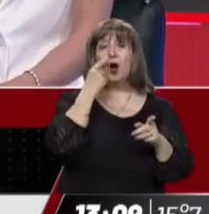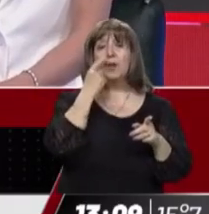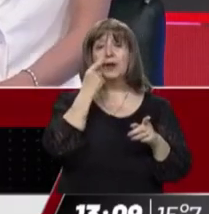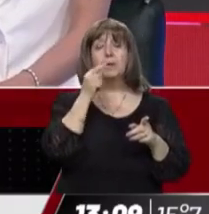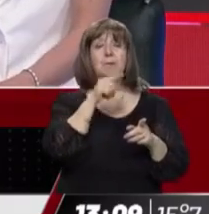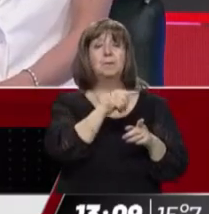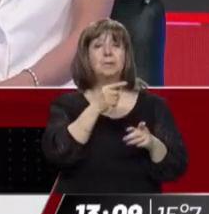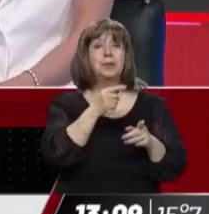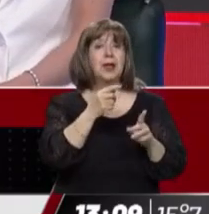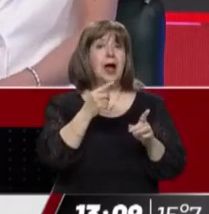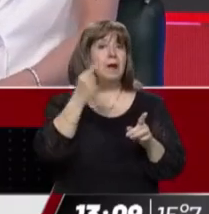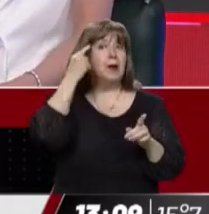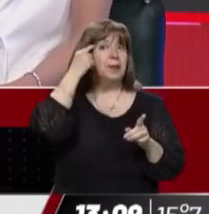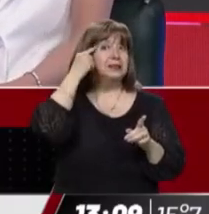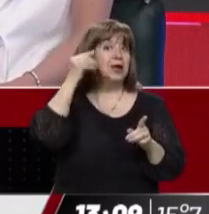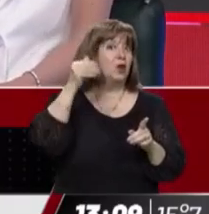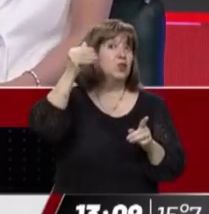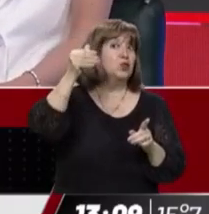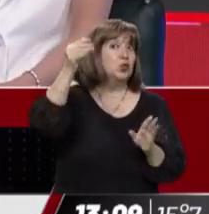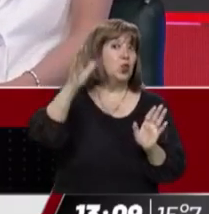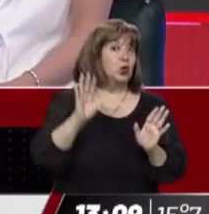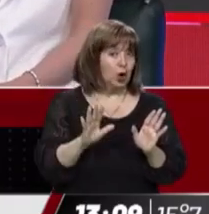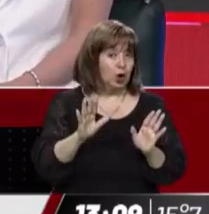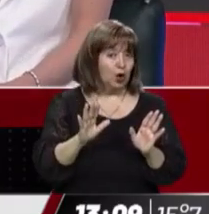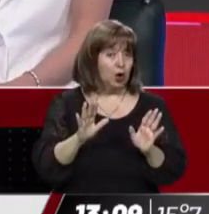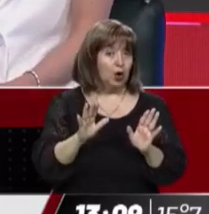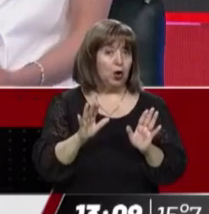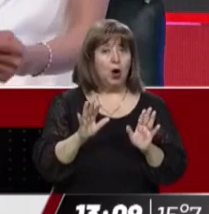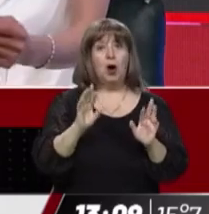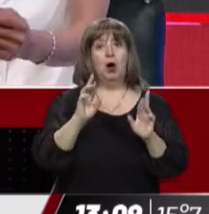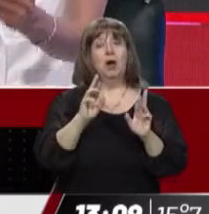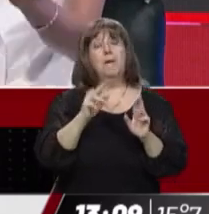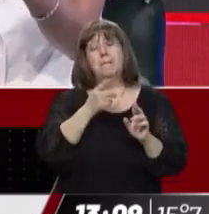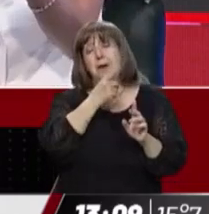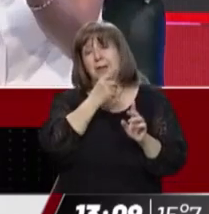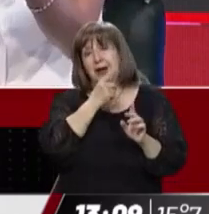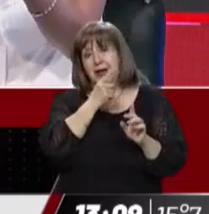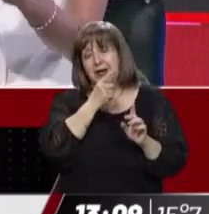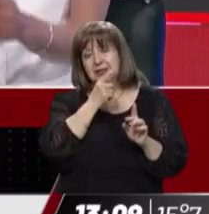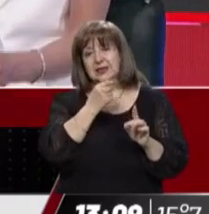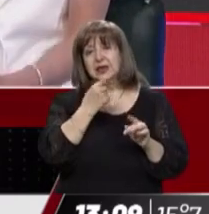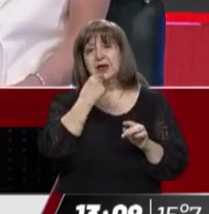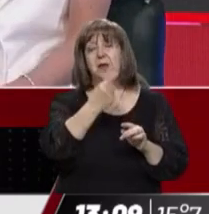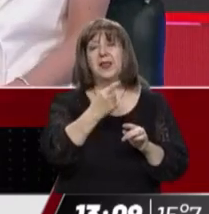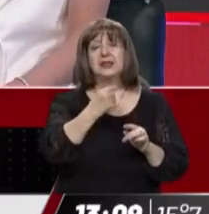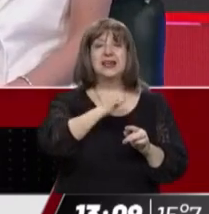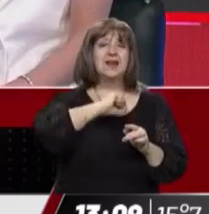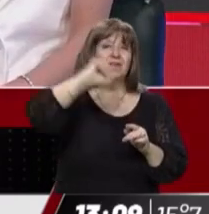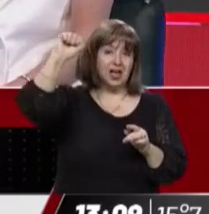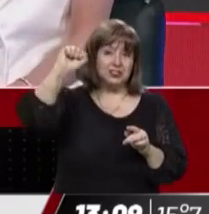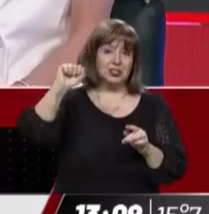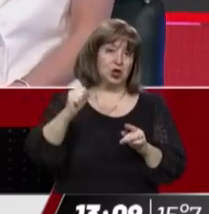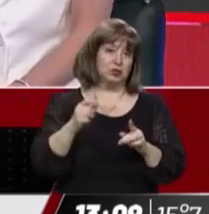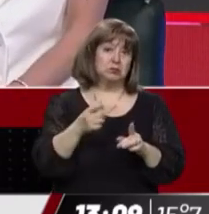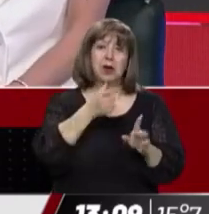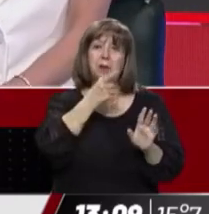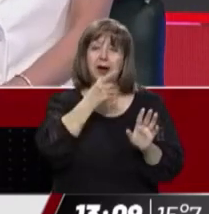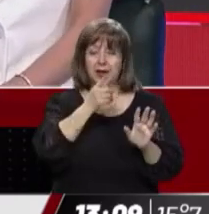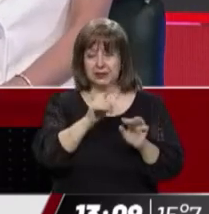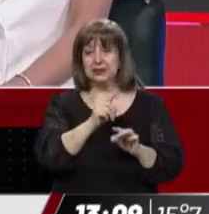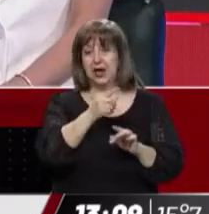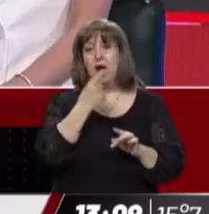va a ser la situación a futuro a raíz de las medidas económicas. Y creo que va a hacerte hincapié en la inflación como en otras oportunidades, lo